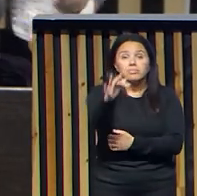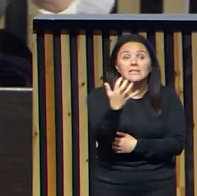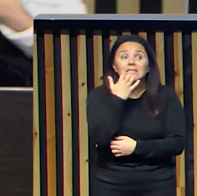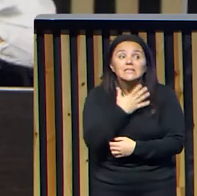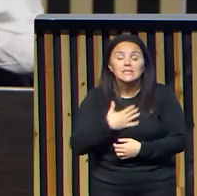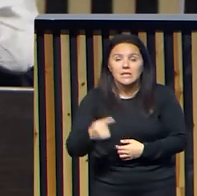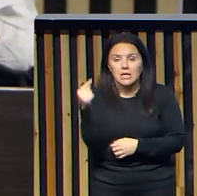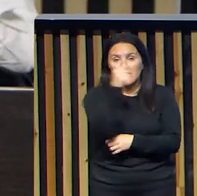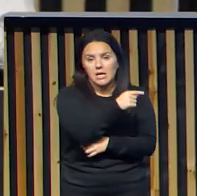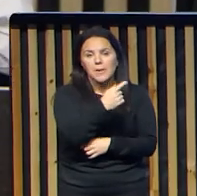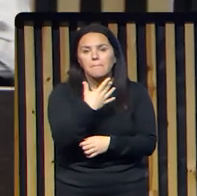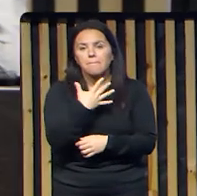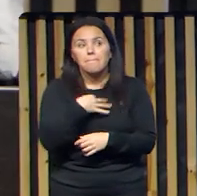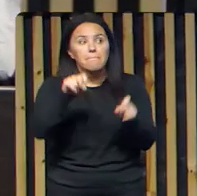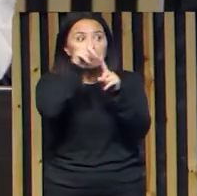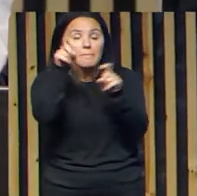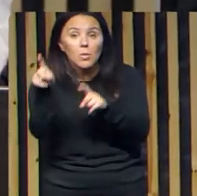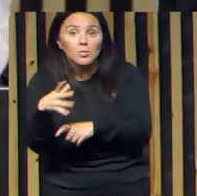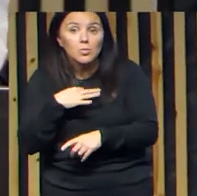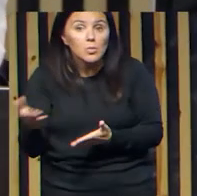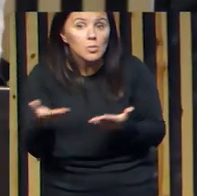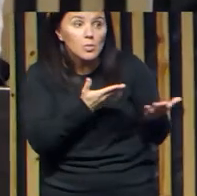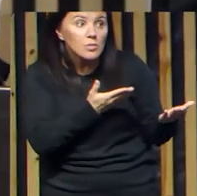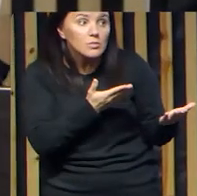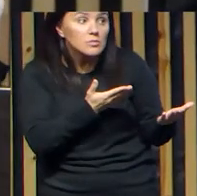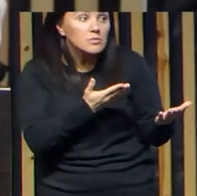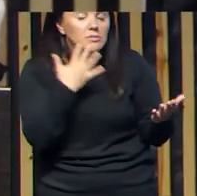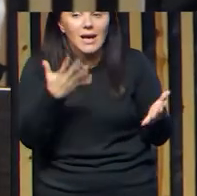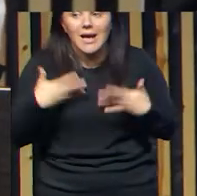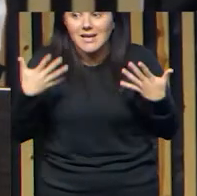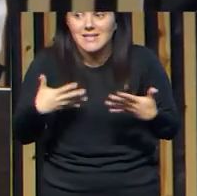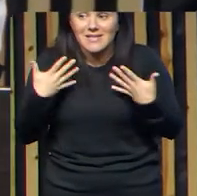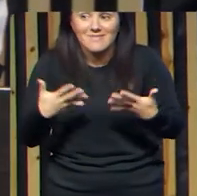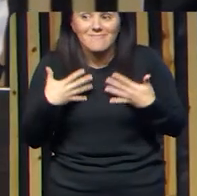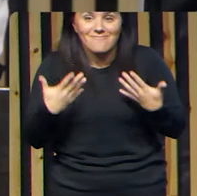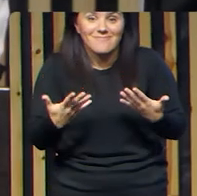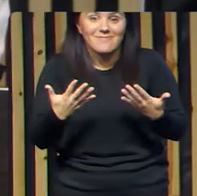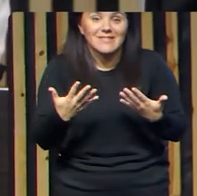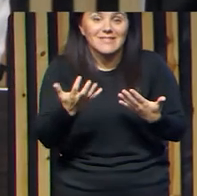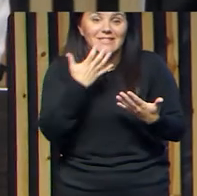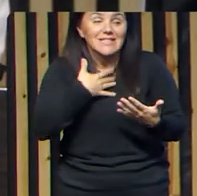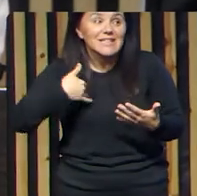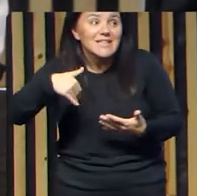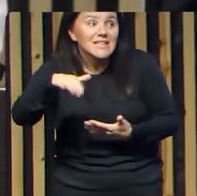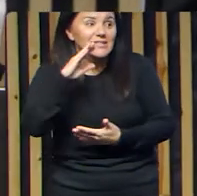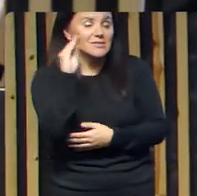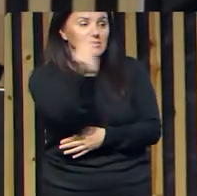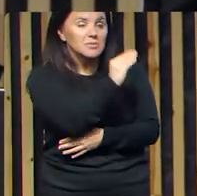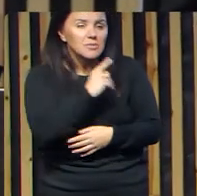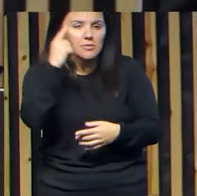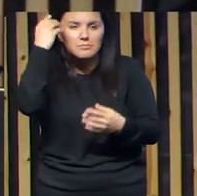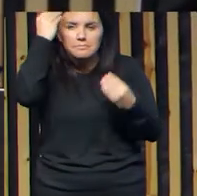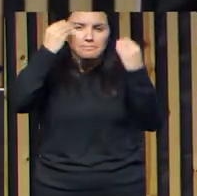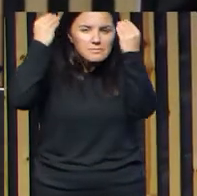años creo estrellar y guinalis así que bueno animaros a que le preguntéis lo que os